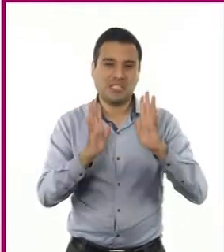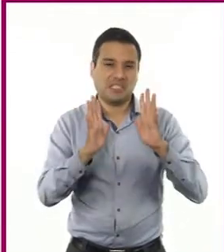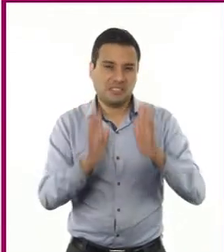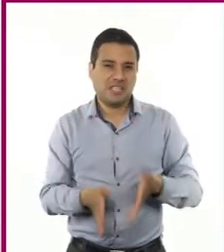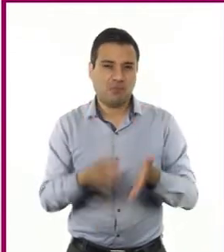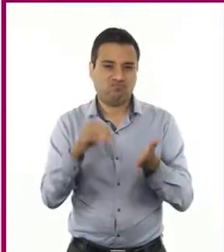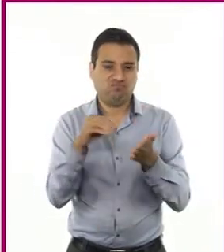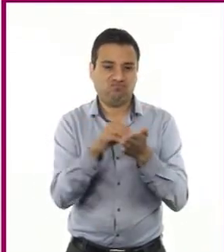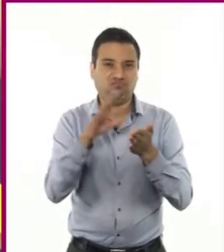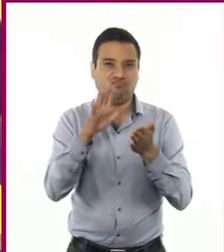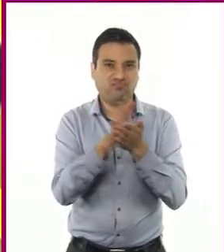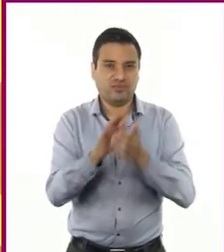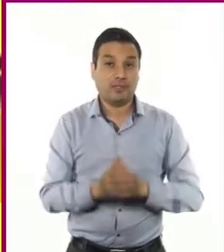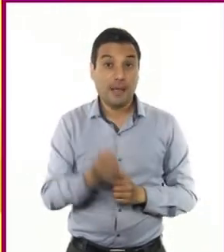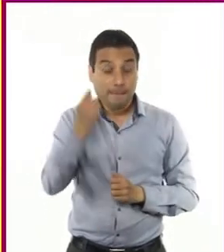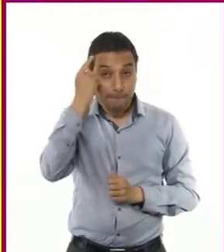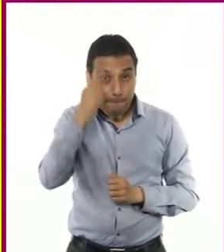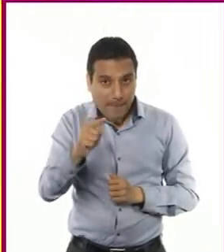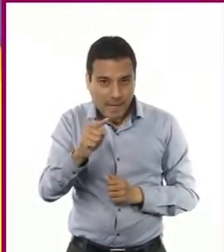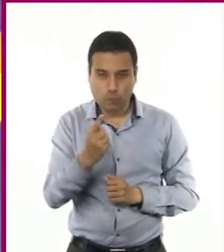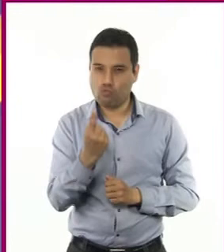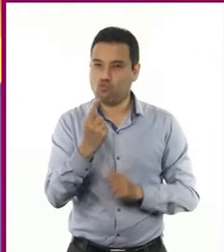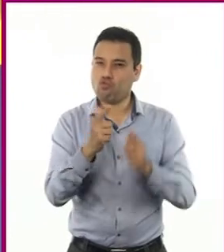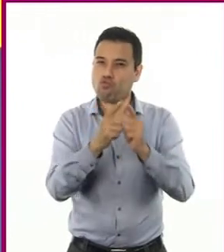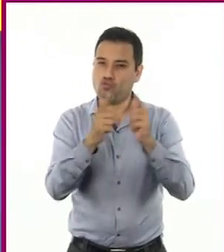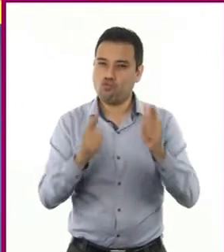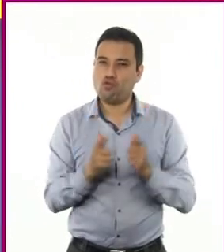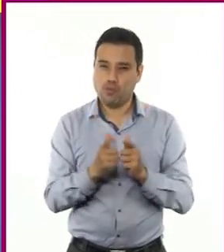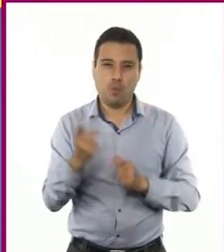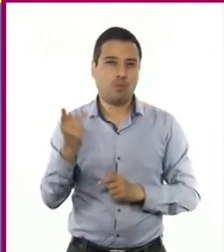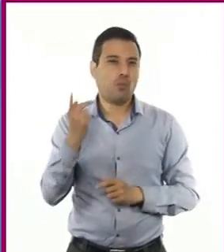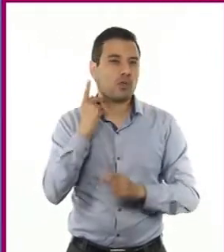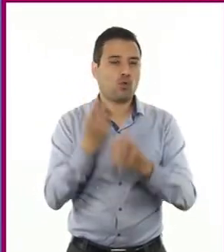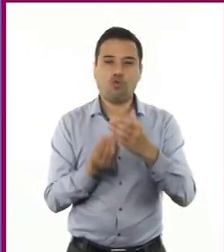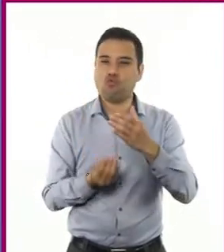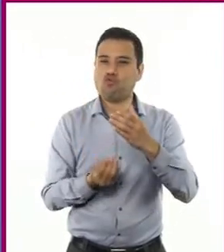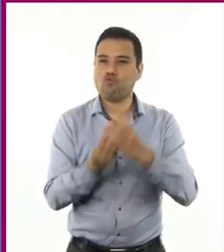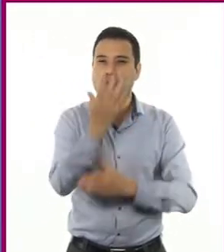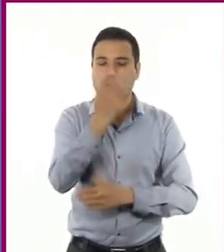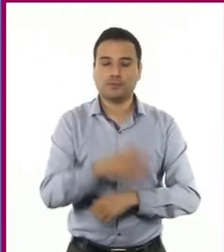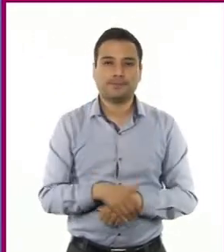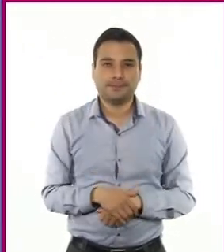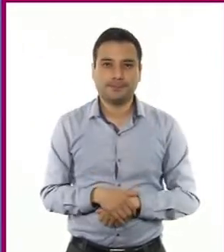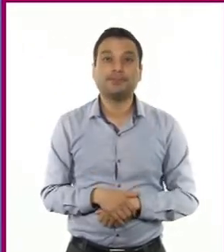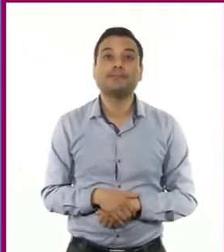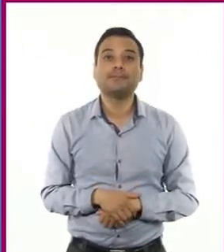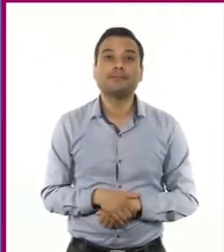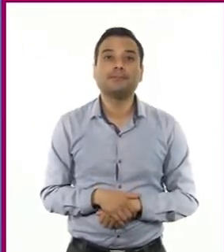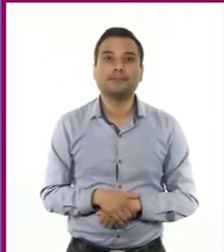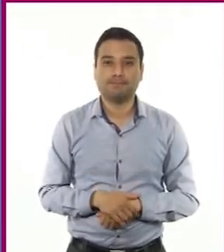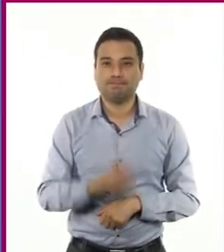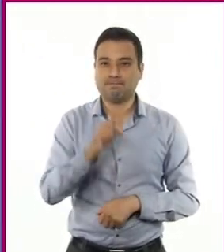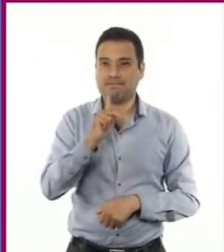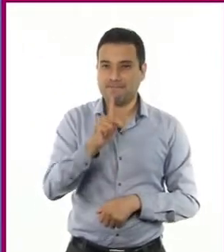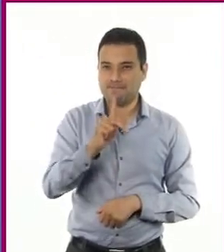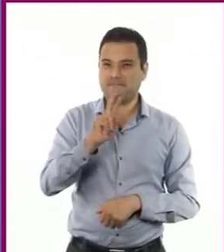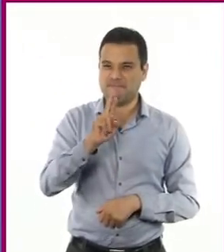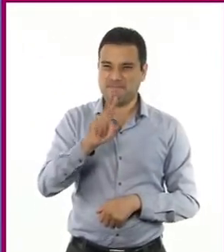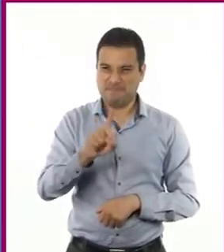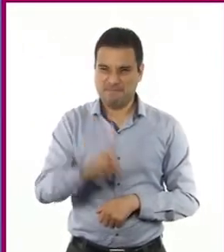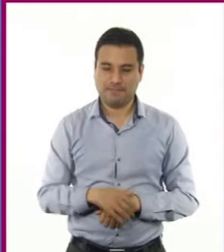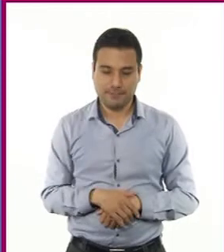para la fundación de uno de los partidos políticos de izquierda de la historia reciente de México, el Partido de la Revolución